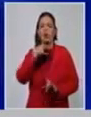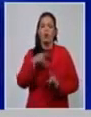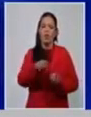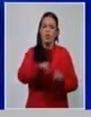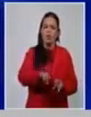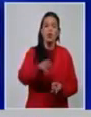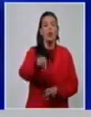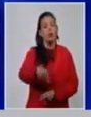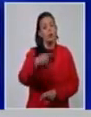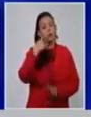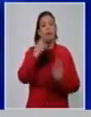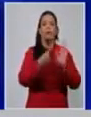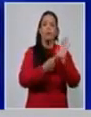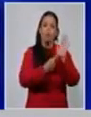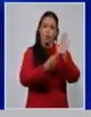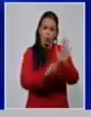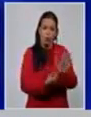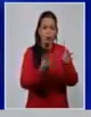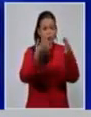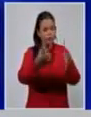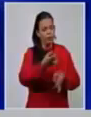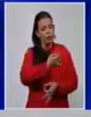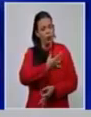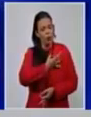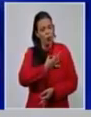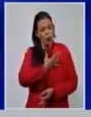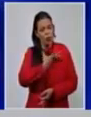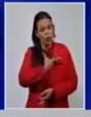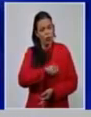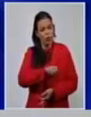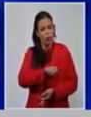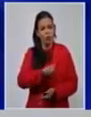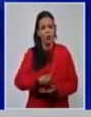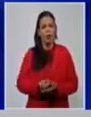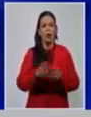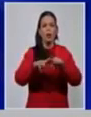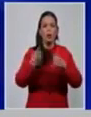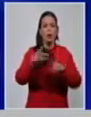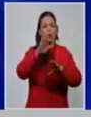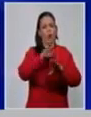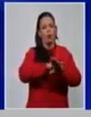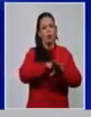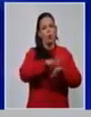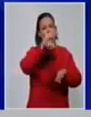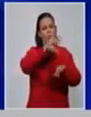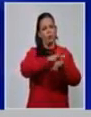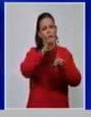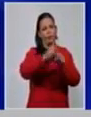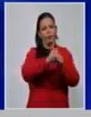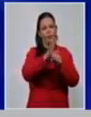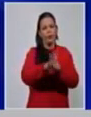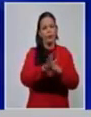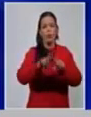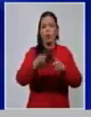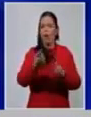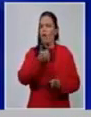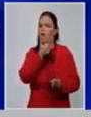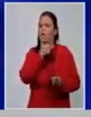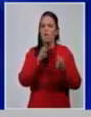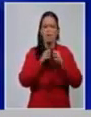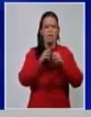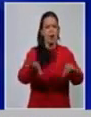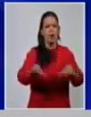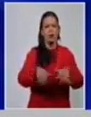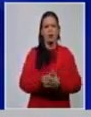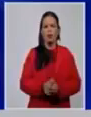que es la enfermedad, lo doloroso que es esta enfermedad, que es contagiosa, de una alta transmisibilidad y también del